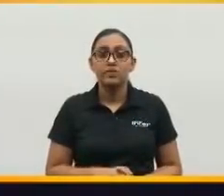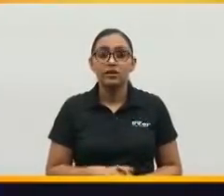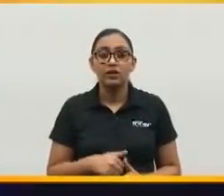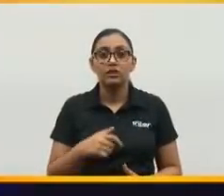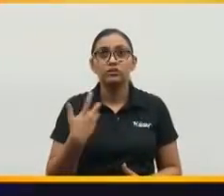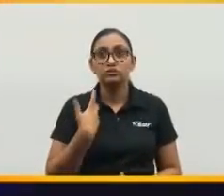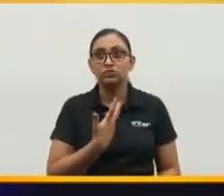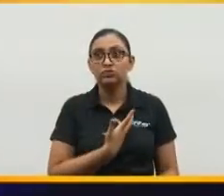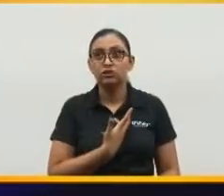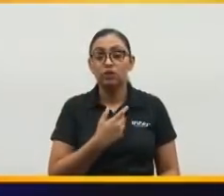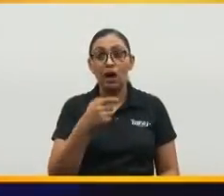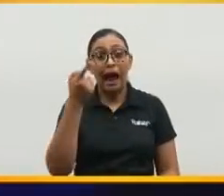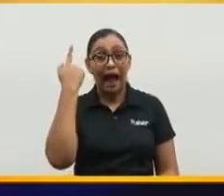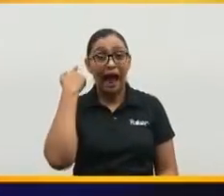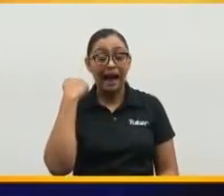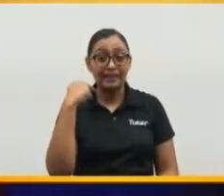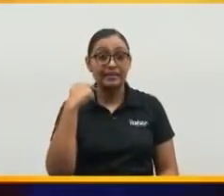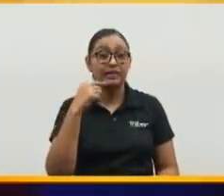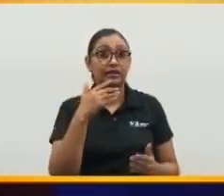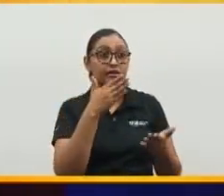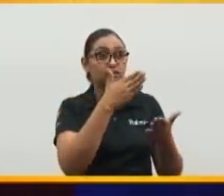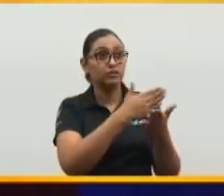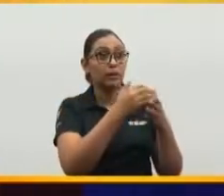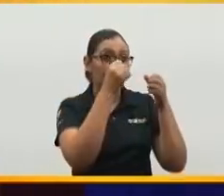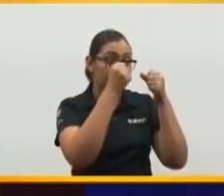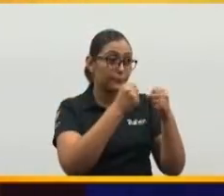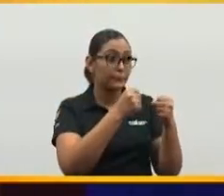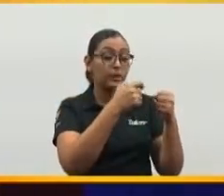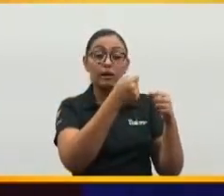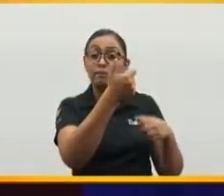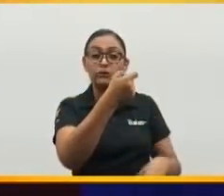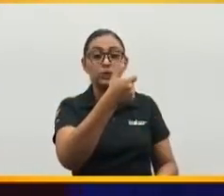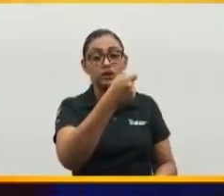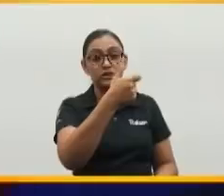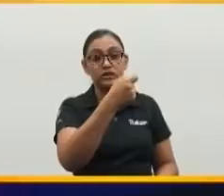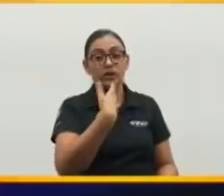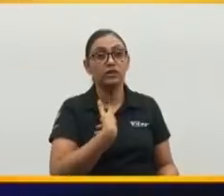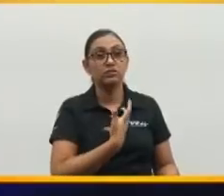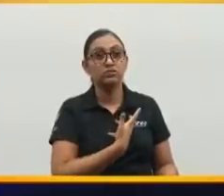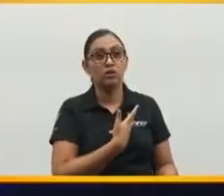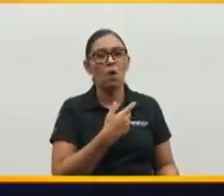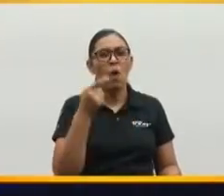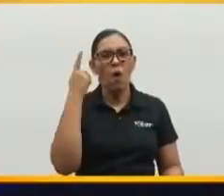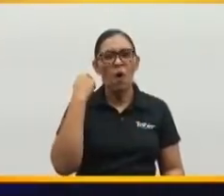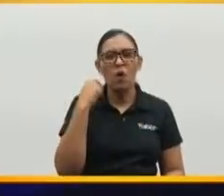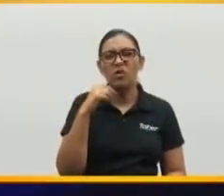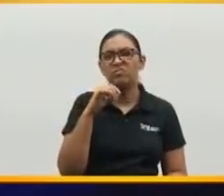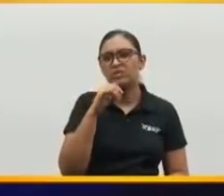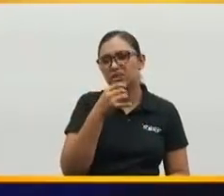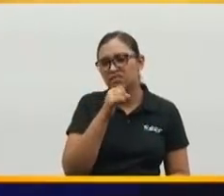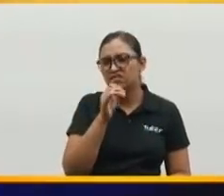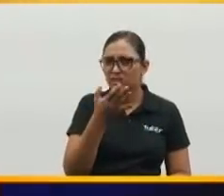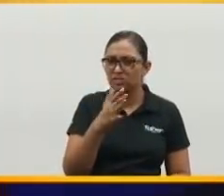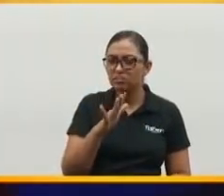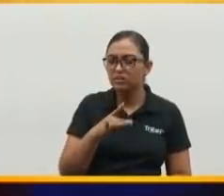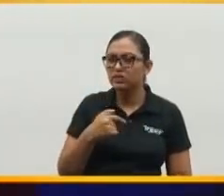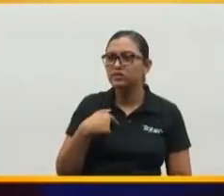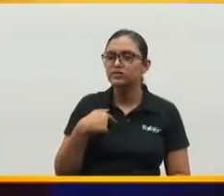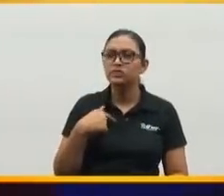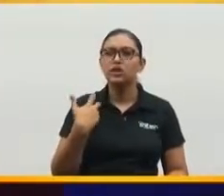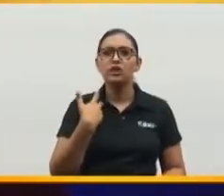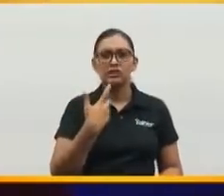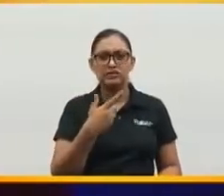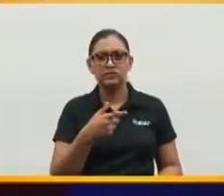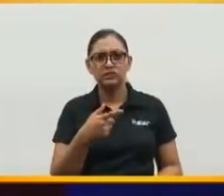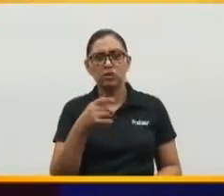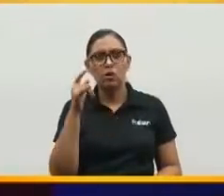Predicando entre los policías ayer, que me acerca un hombre ya poco mayor, cansado. Desde que llegamos comenzó a cantar. Yo lo vi, comenzó a cantar, pero